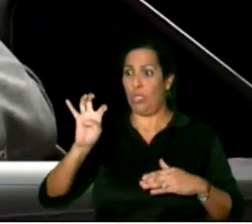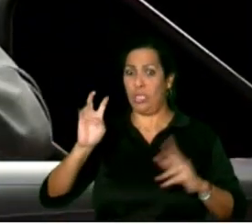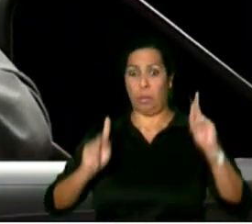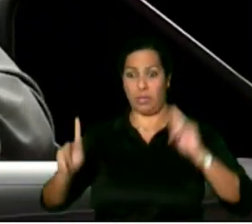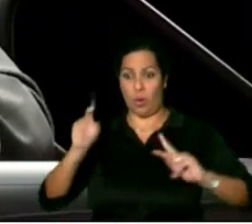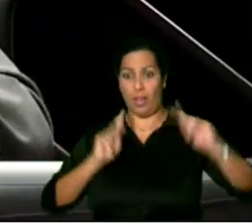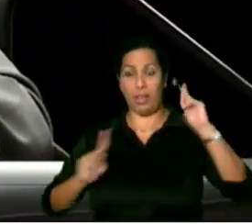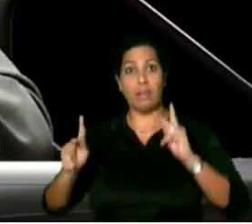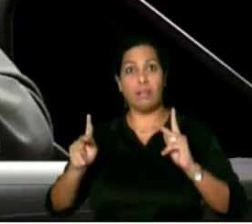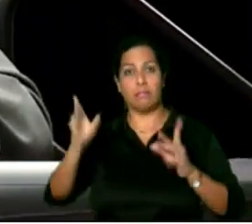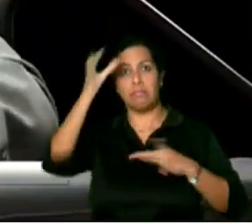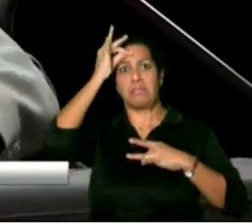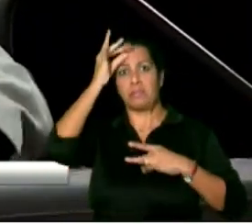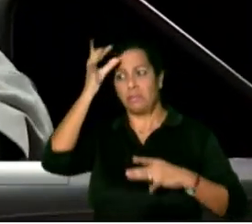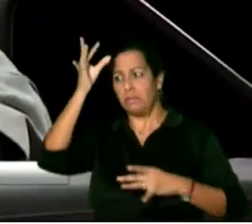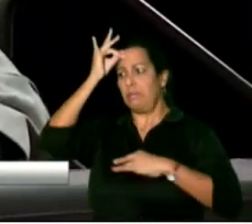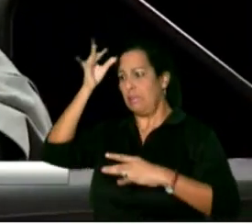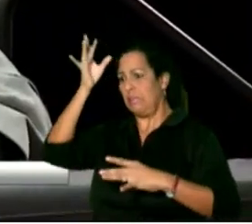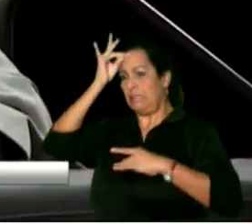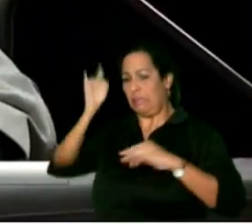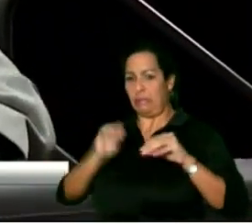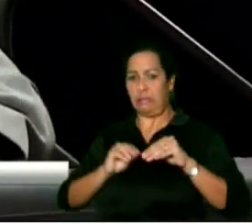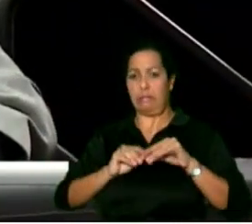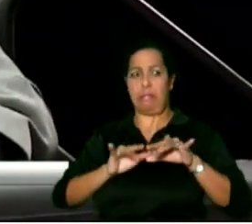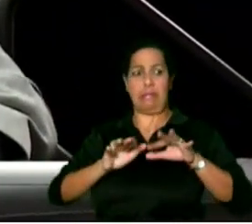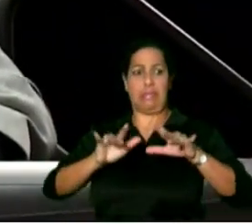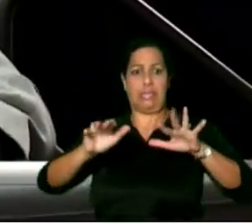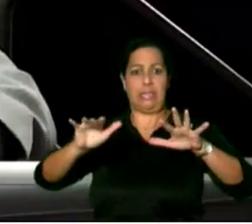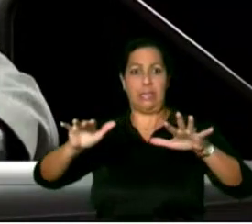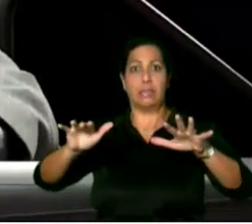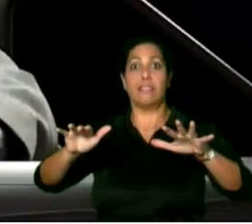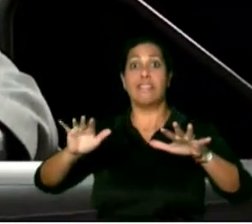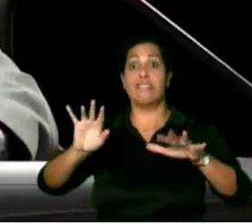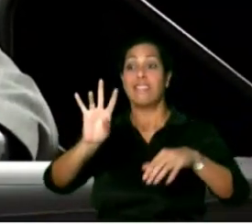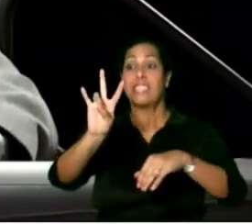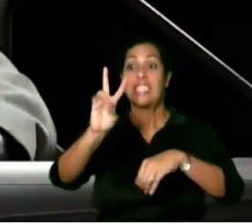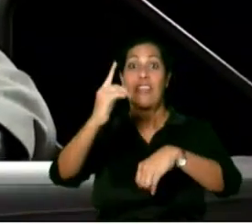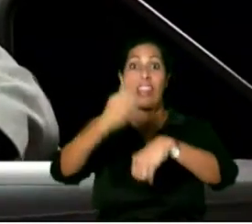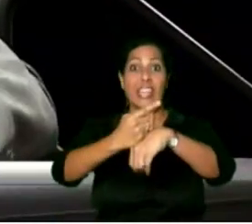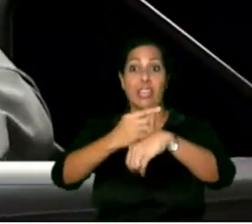10 días más tarde, vamos a estar viendo posiblemente